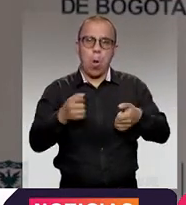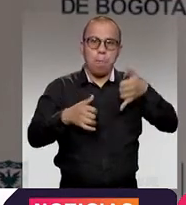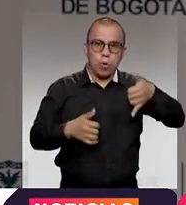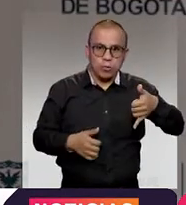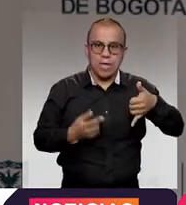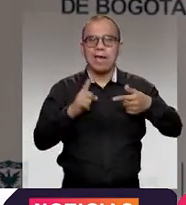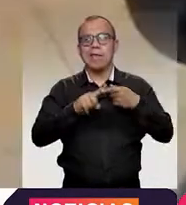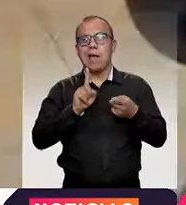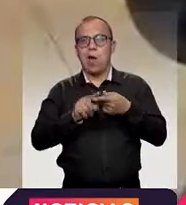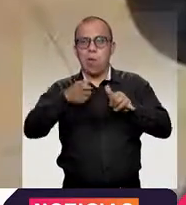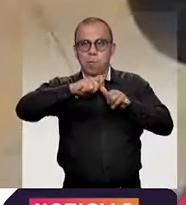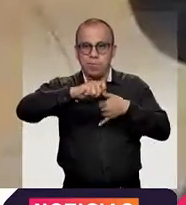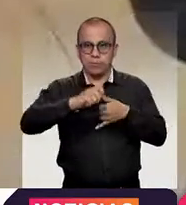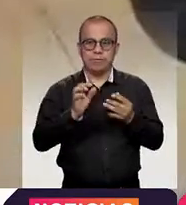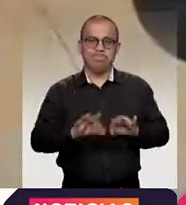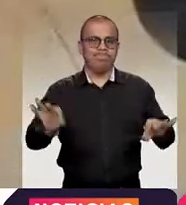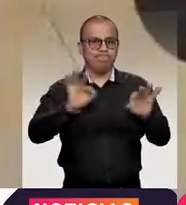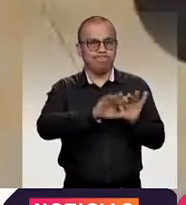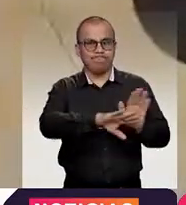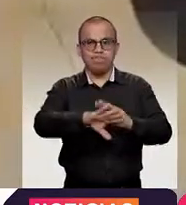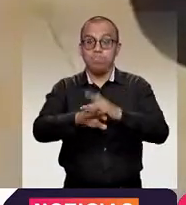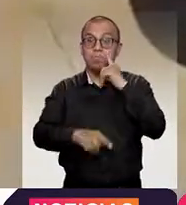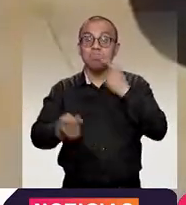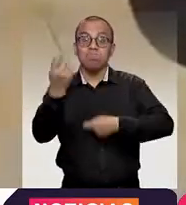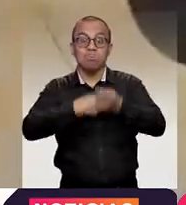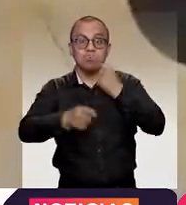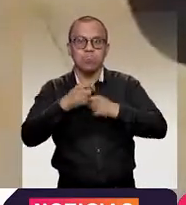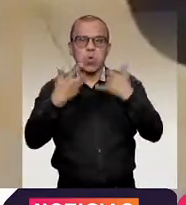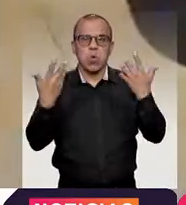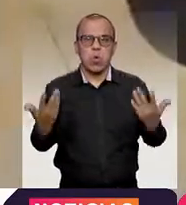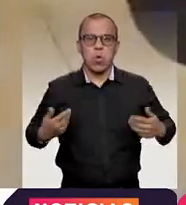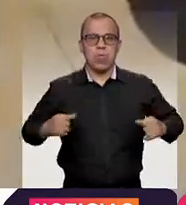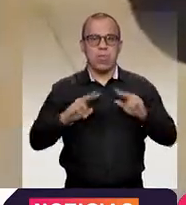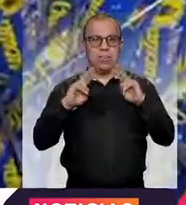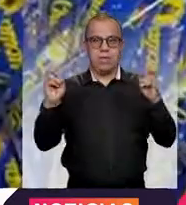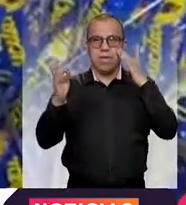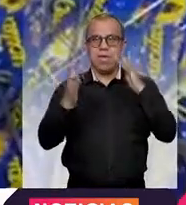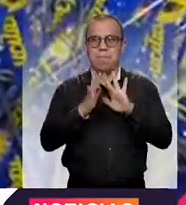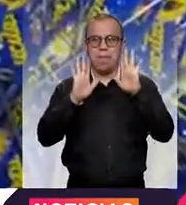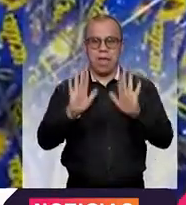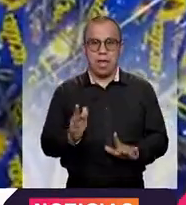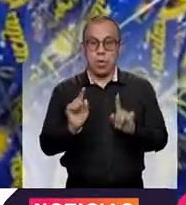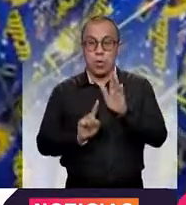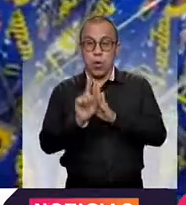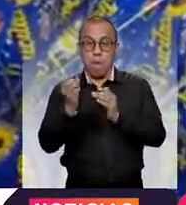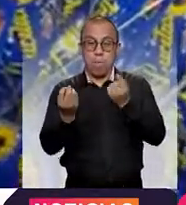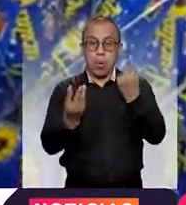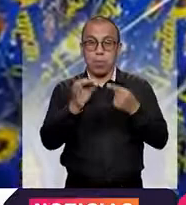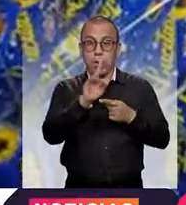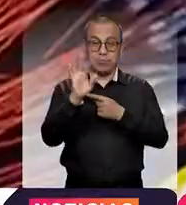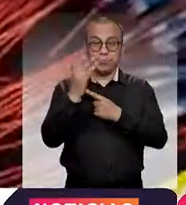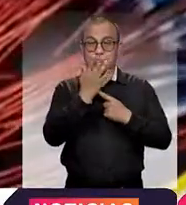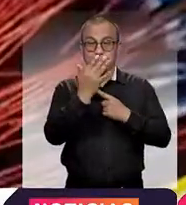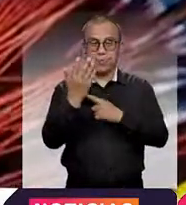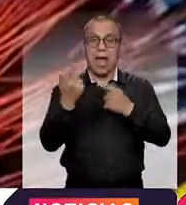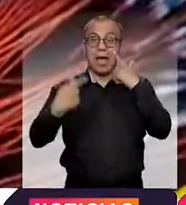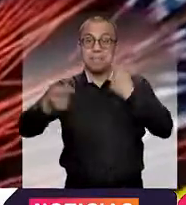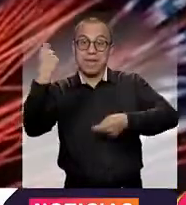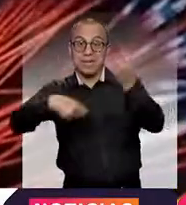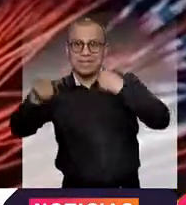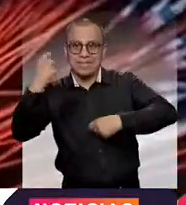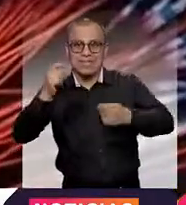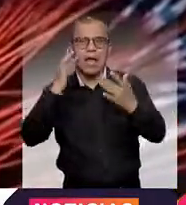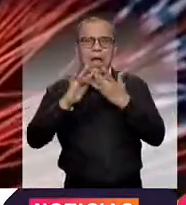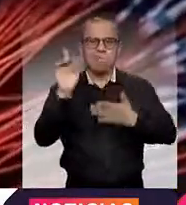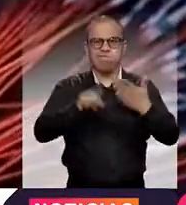o de envases cerrados. Asimismo, la comercialización de pólvora está prohibida en Bogotá, por lo cual se invita a denunciar las ventas